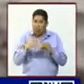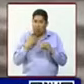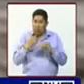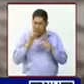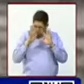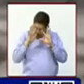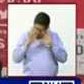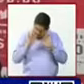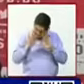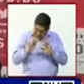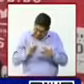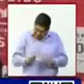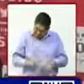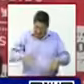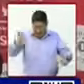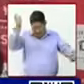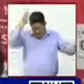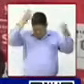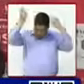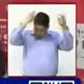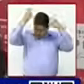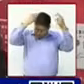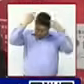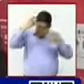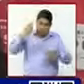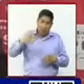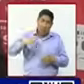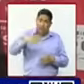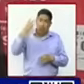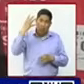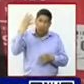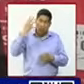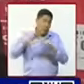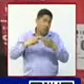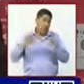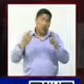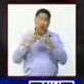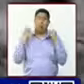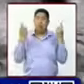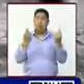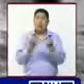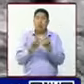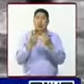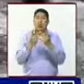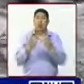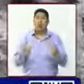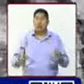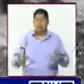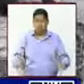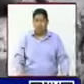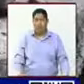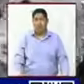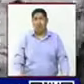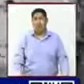intensas lluvias y granizadas que se están presentando en las 4 regiones del departamento de Potosí.